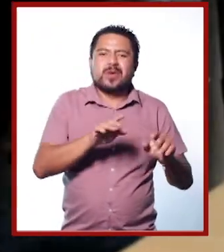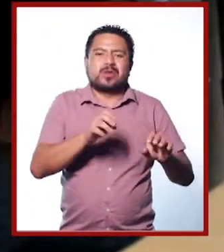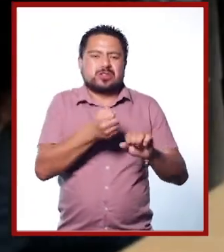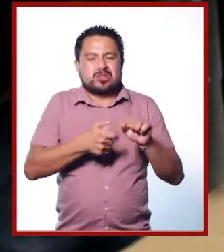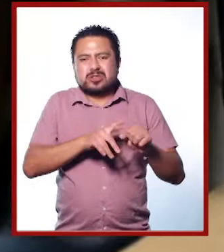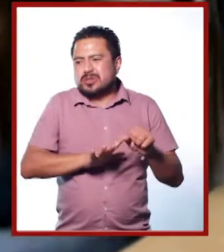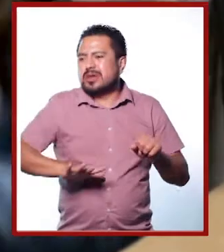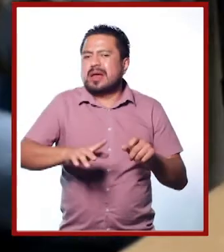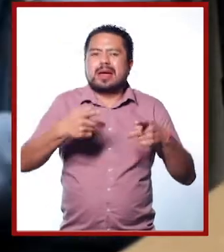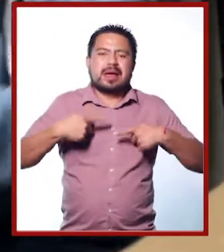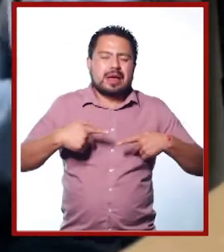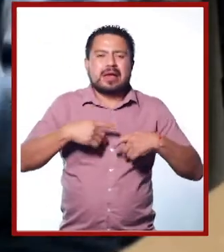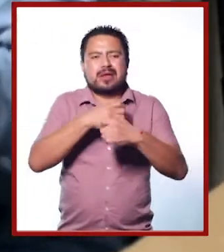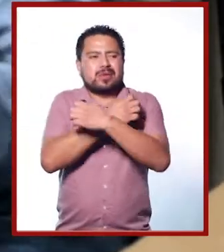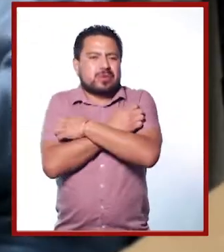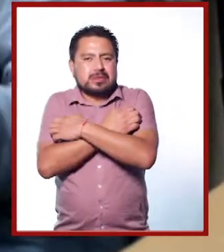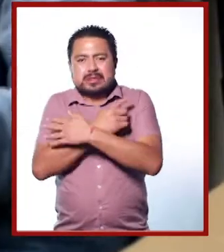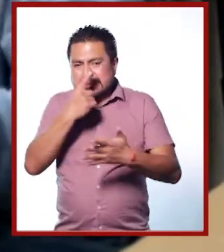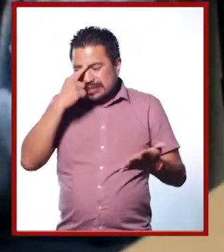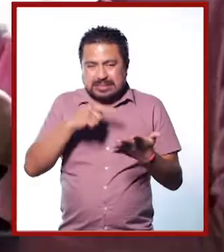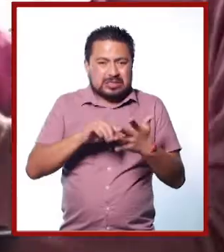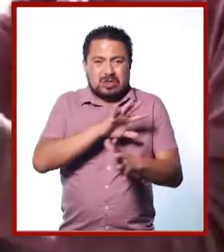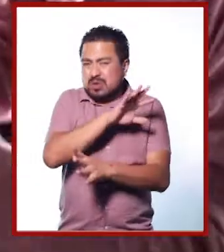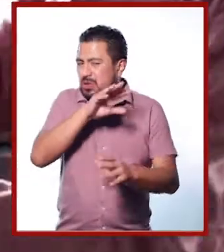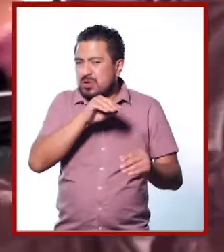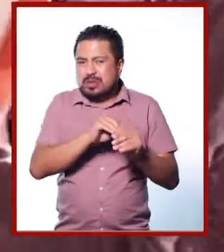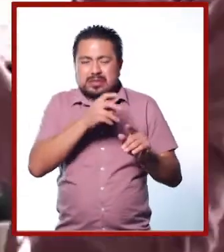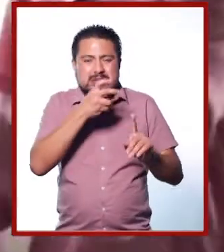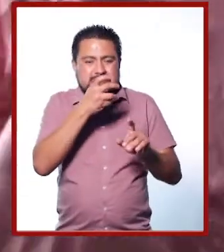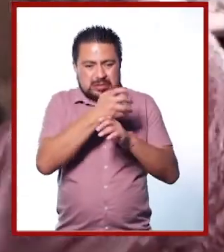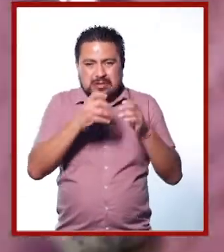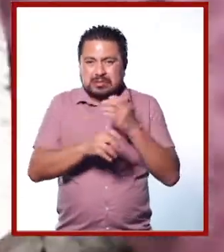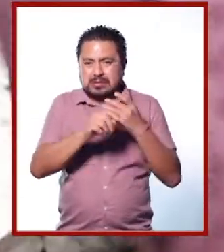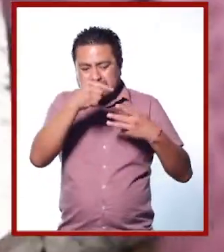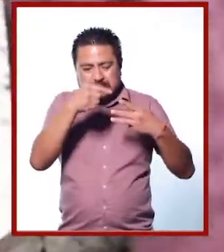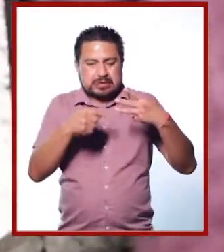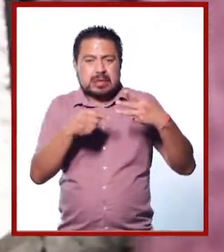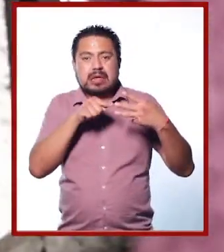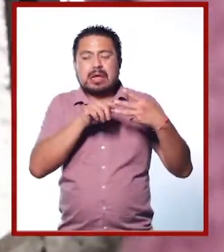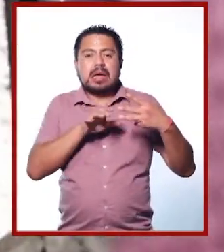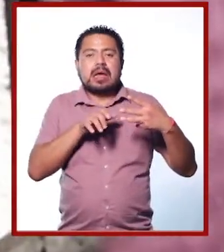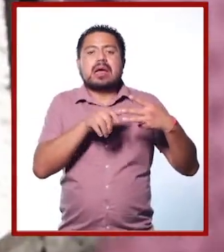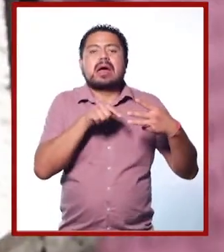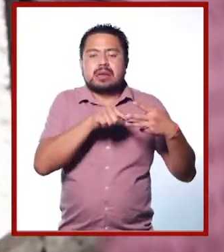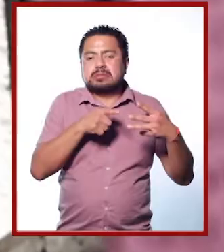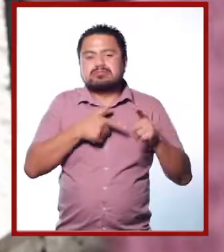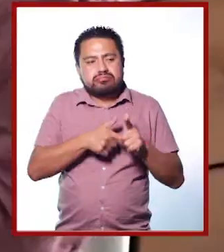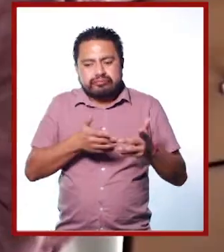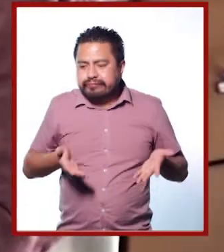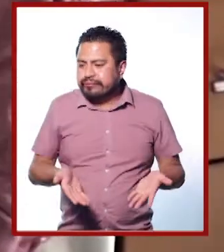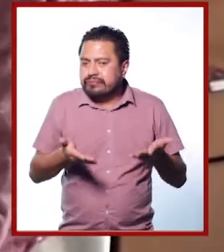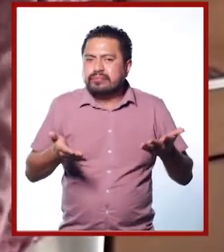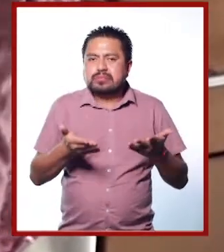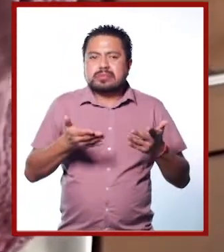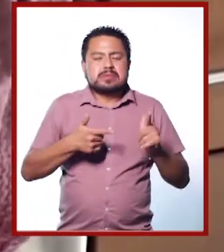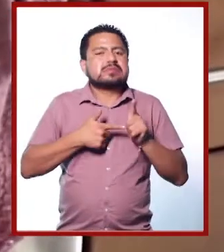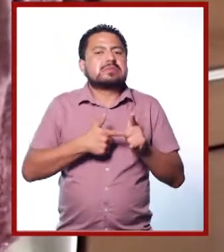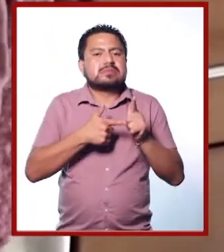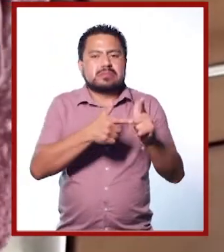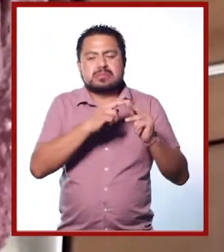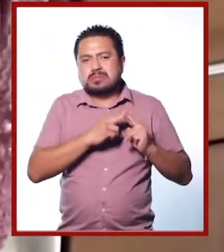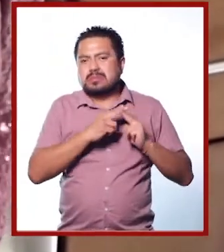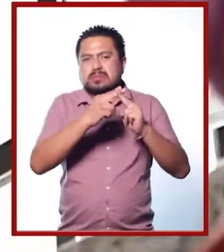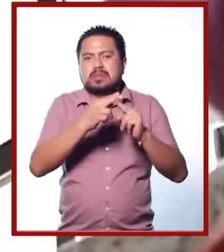la sociedad, la educación. Creo que esos tres elementos forman parte de que se siga fomentando y que se